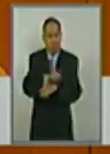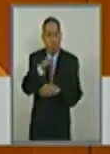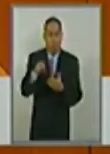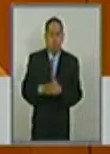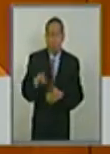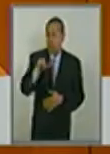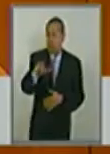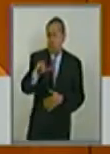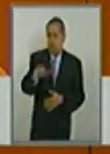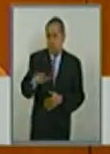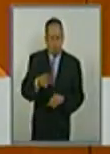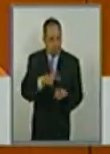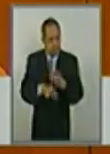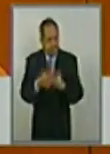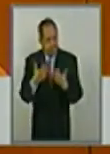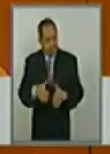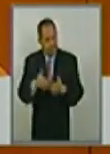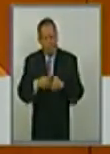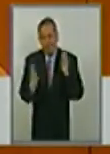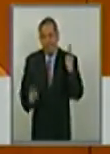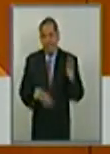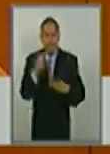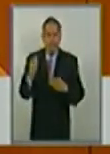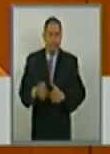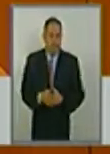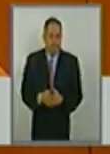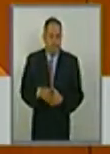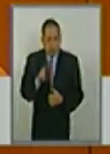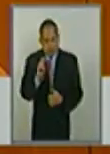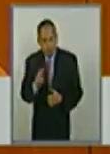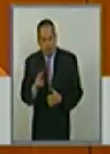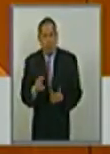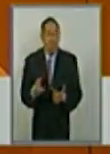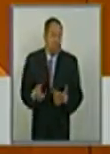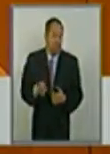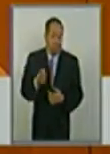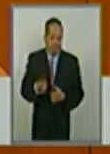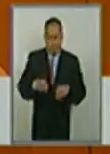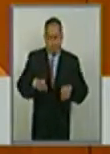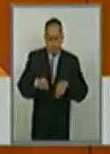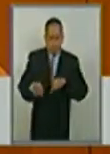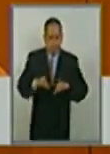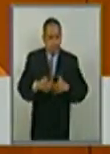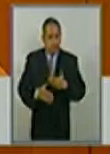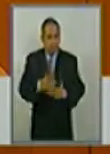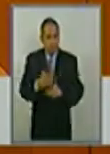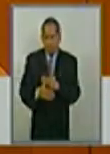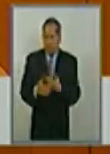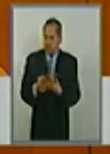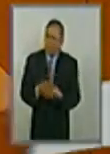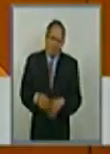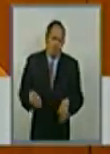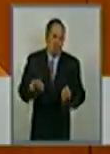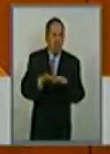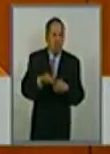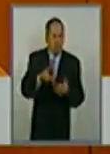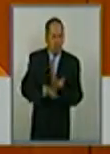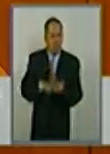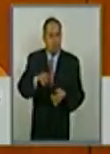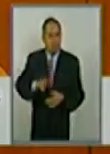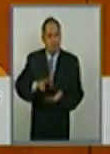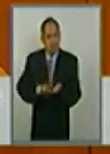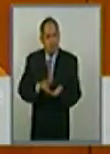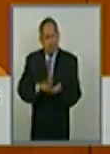en la producción pesquera en el mundo. Como vemos, esta actividad se ha vuelto una fuente importante,